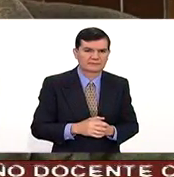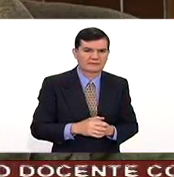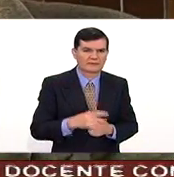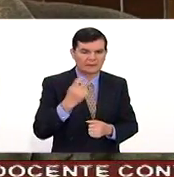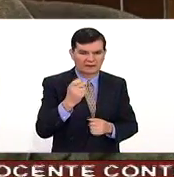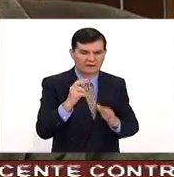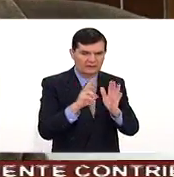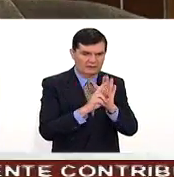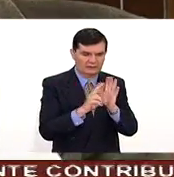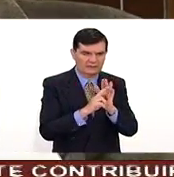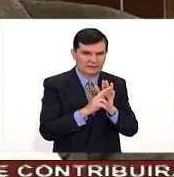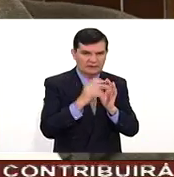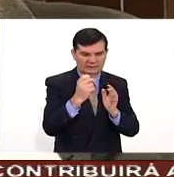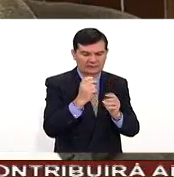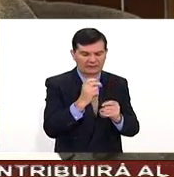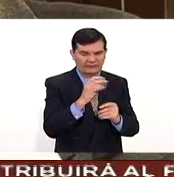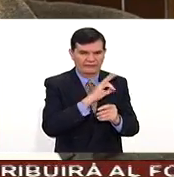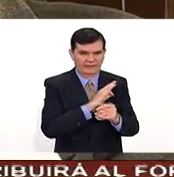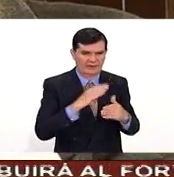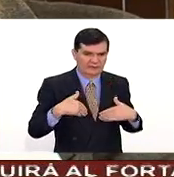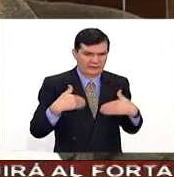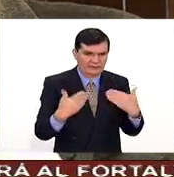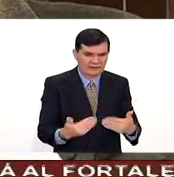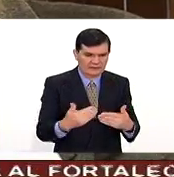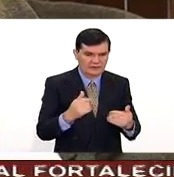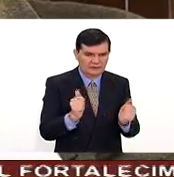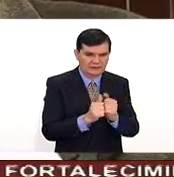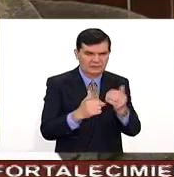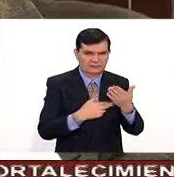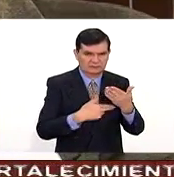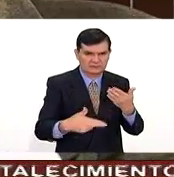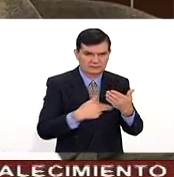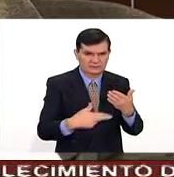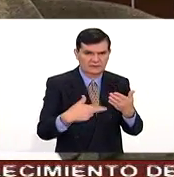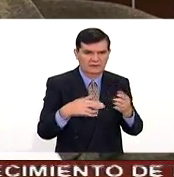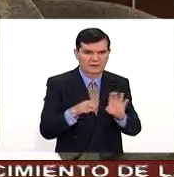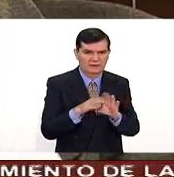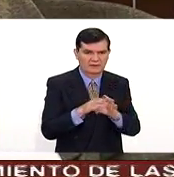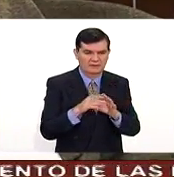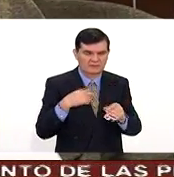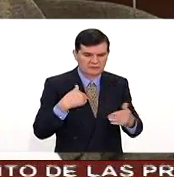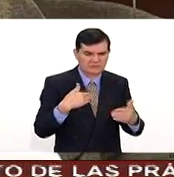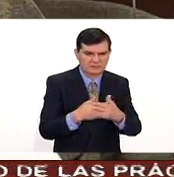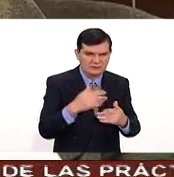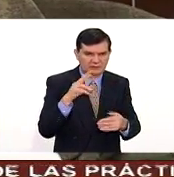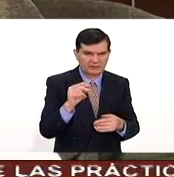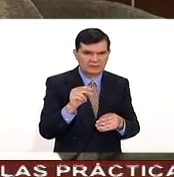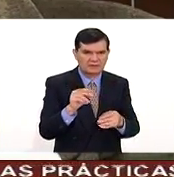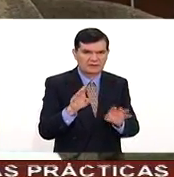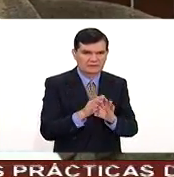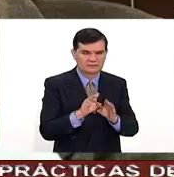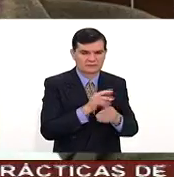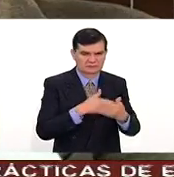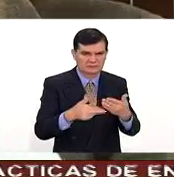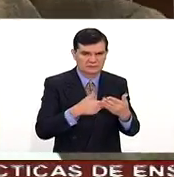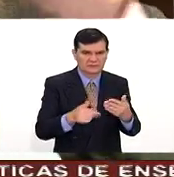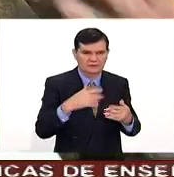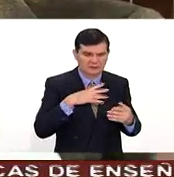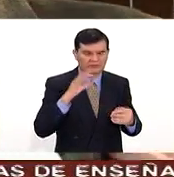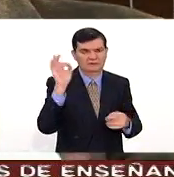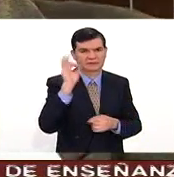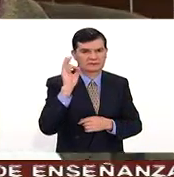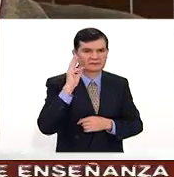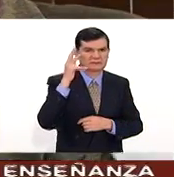Esta reforma es la esperanza de que dé resultados en algunos años, no va a ser muy pronto. Los resultados se van a empezar a ver a lo